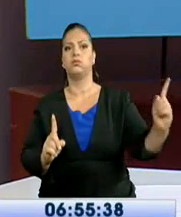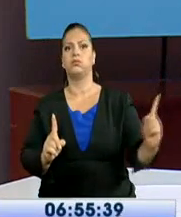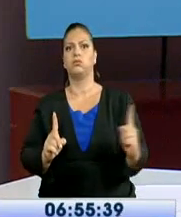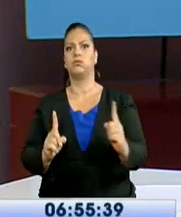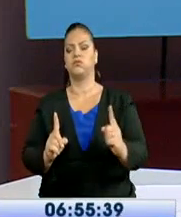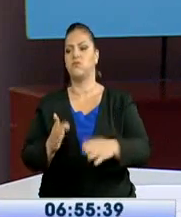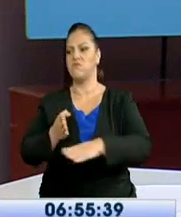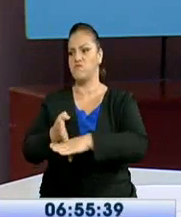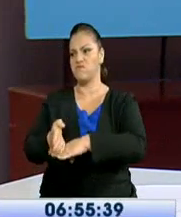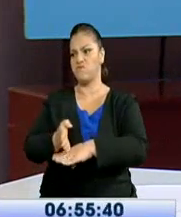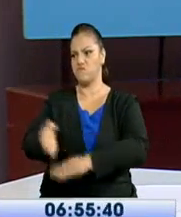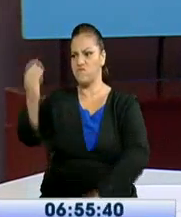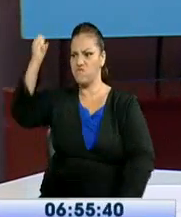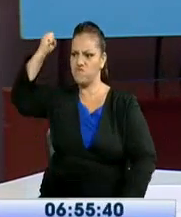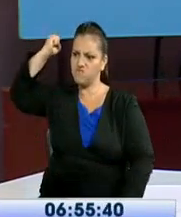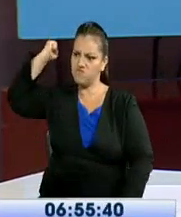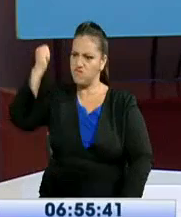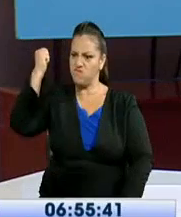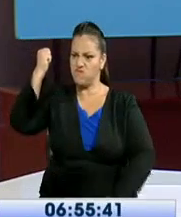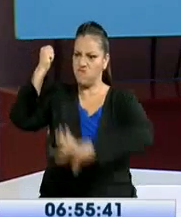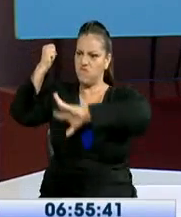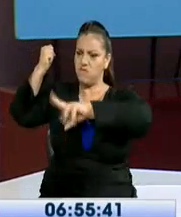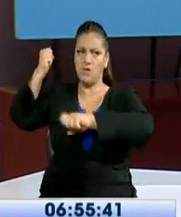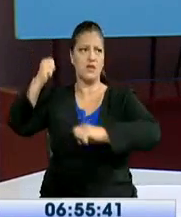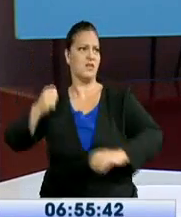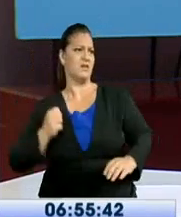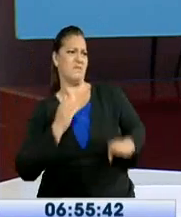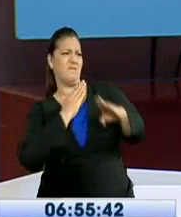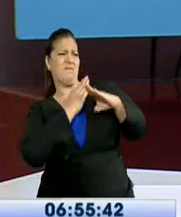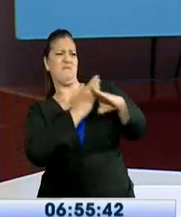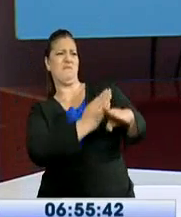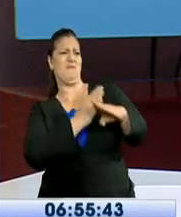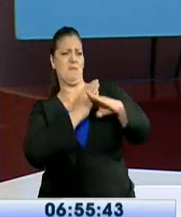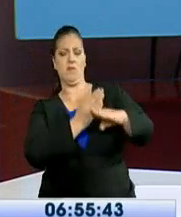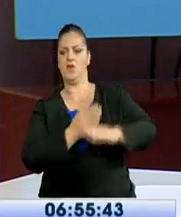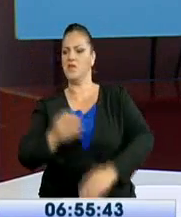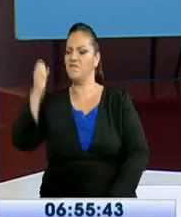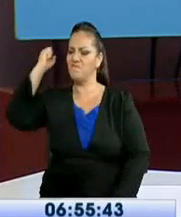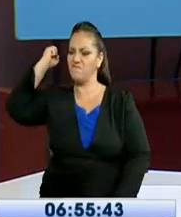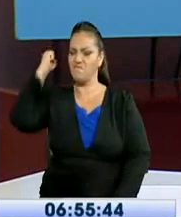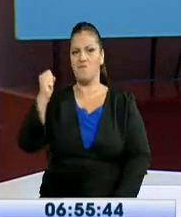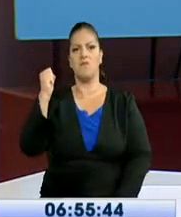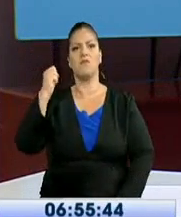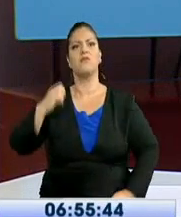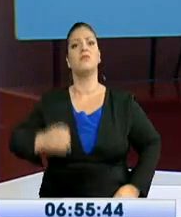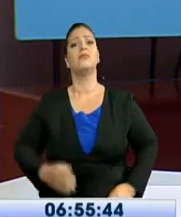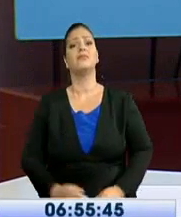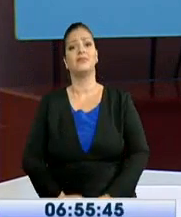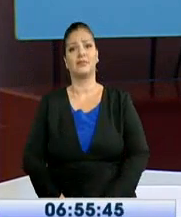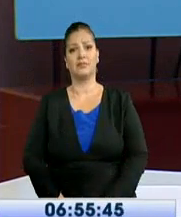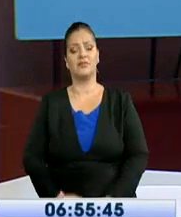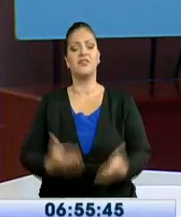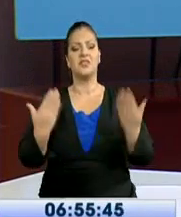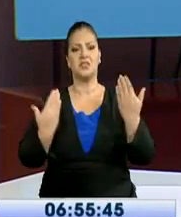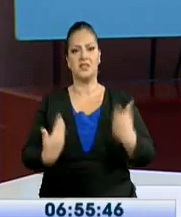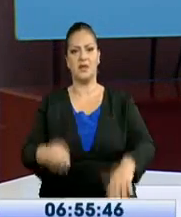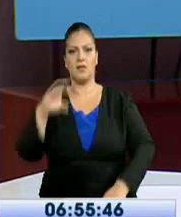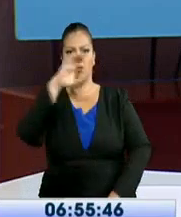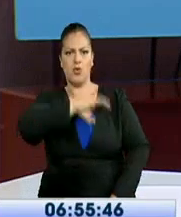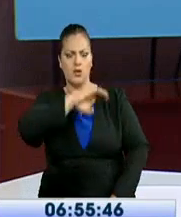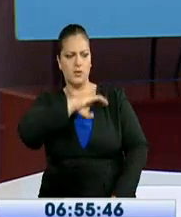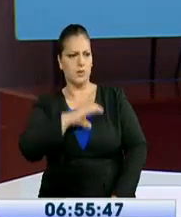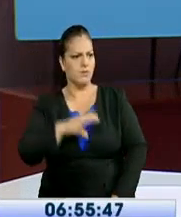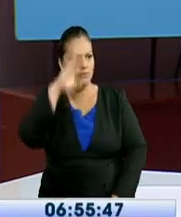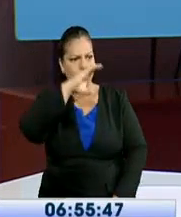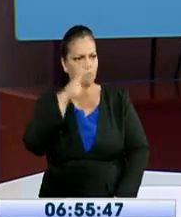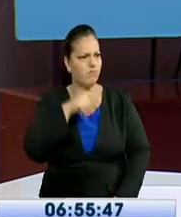ya detuvo al presunto delincuente. ¿Dónde estamos? En todo caso, la policía, como siempre, actuando de manera